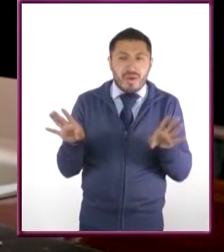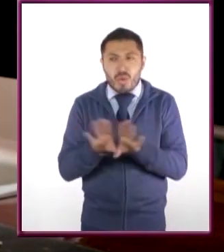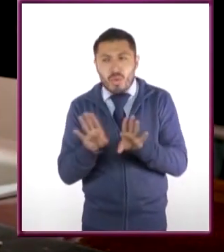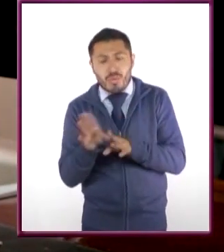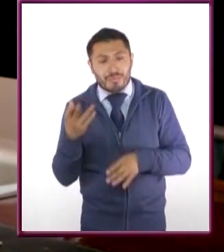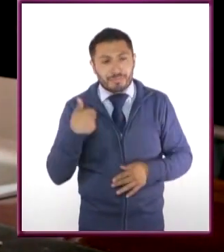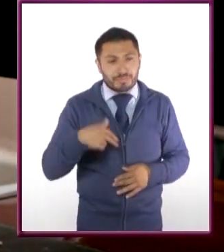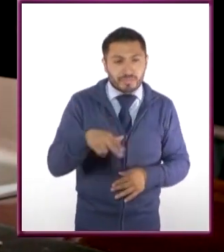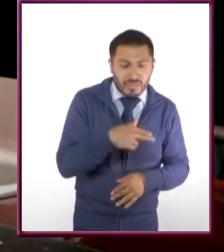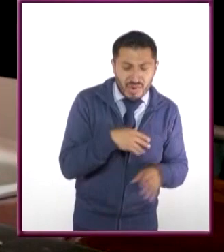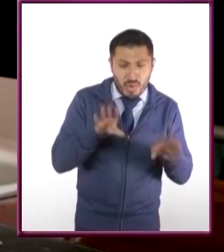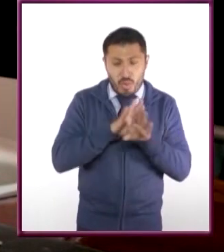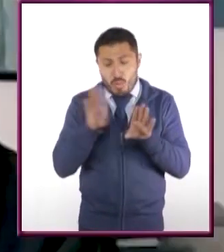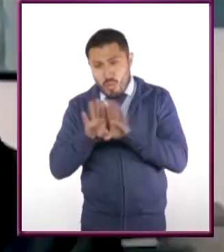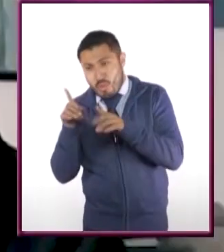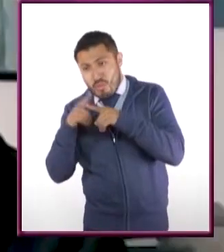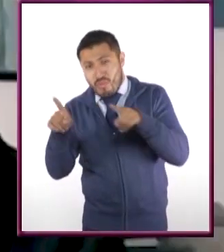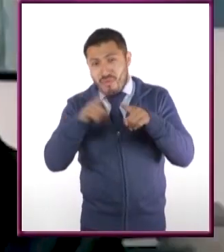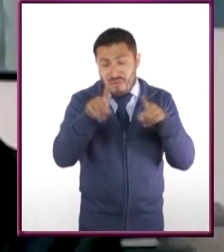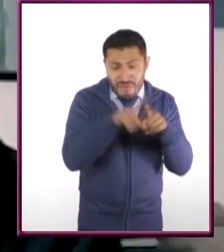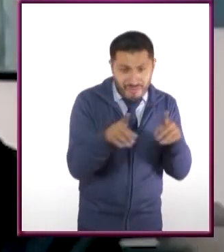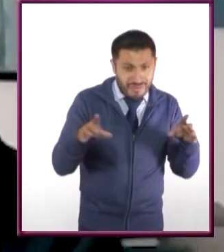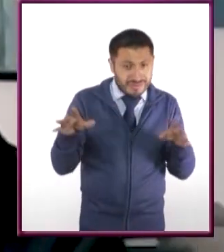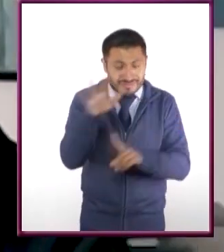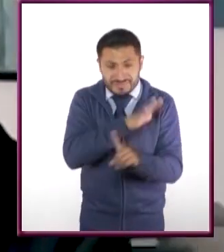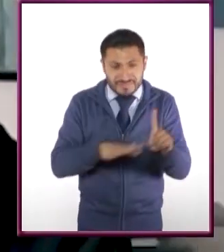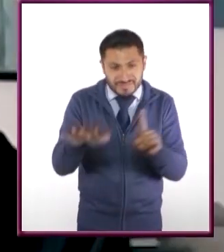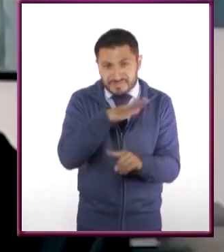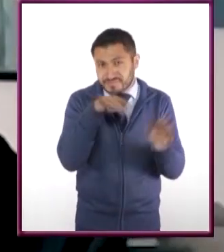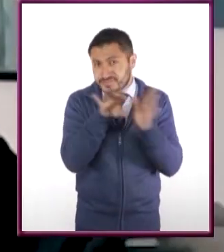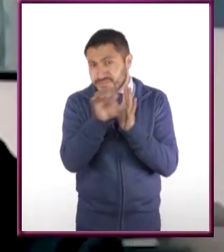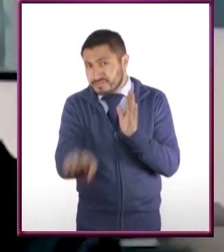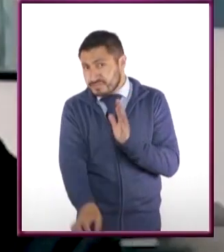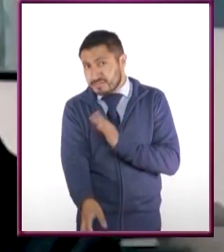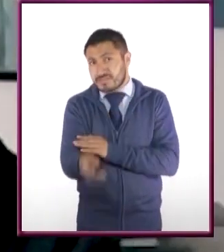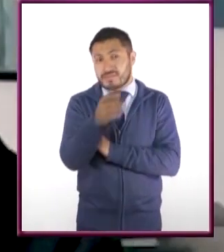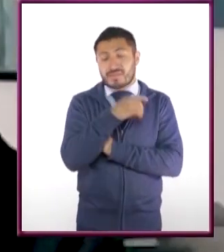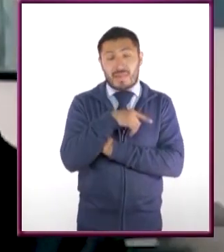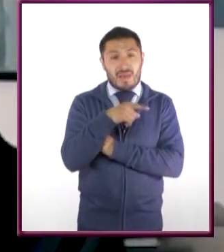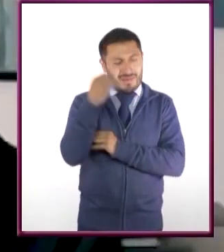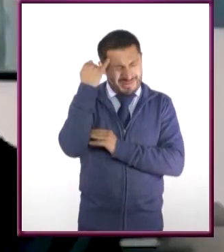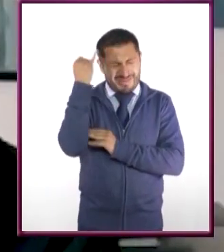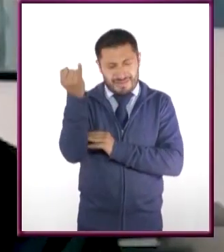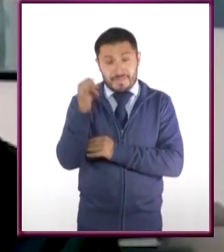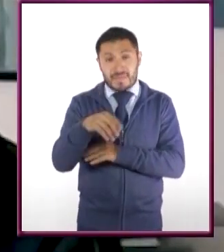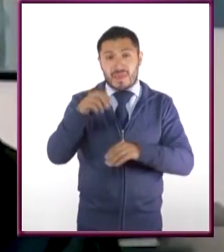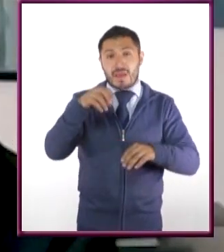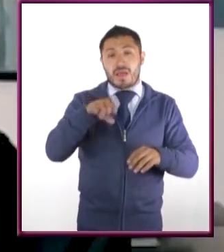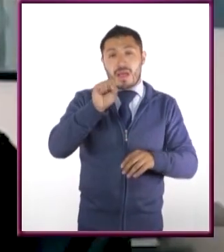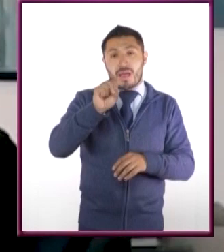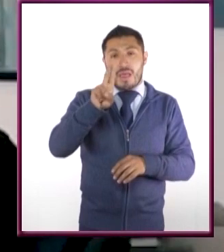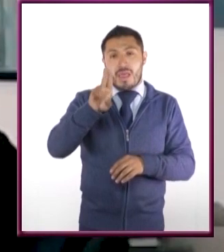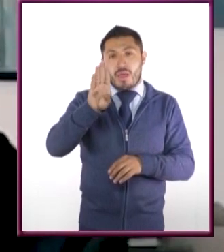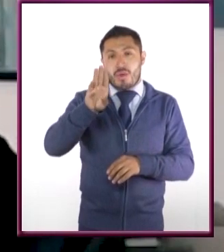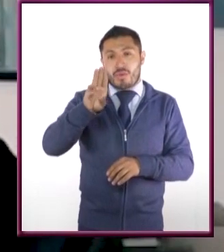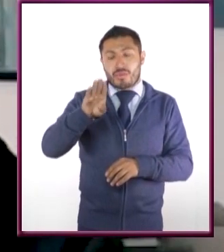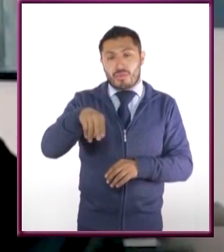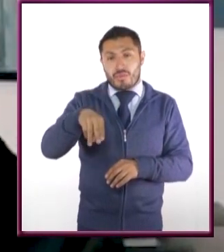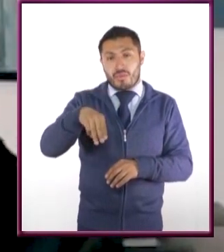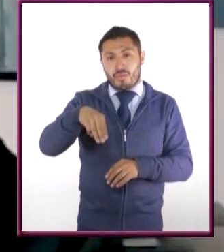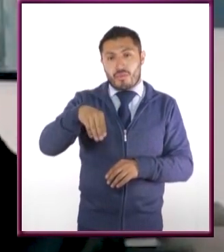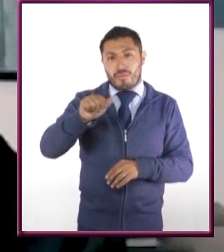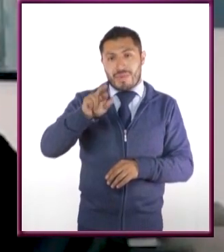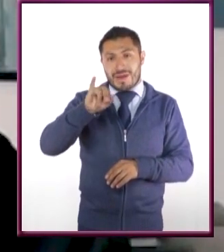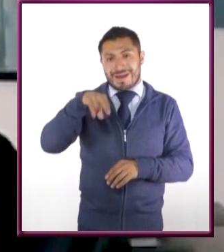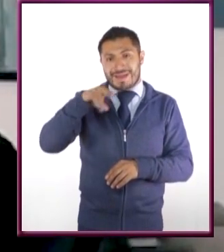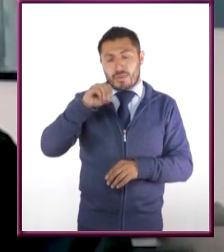sometidas a diferentes condiciones. Por ejemplo, imagínate un submarino al bajar varios metros,